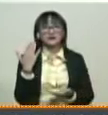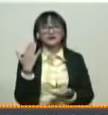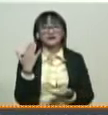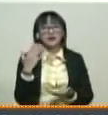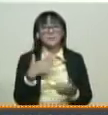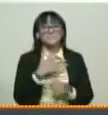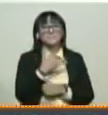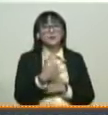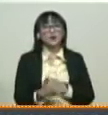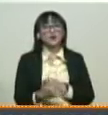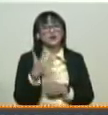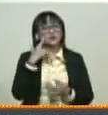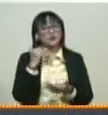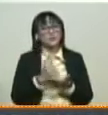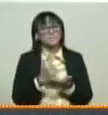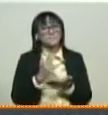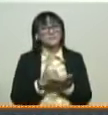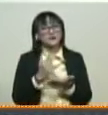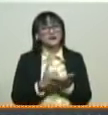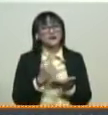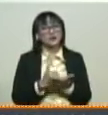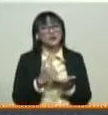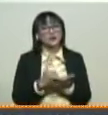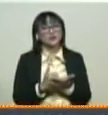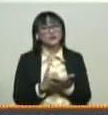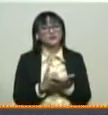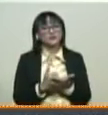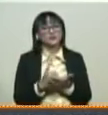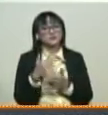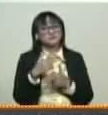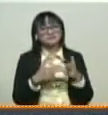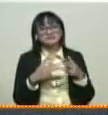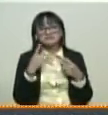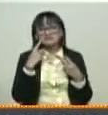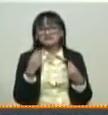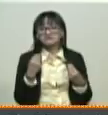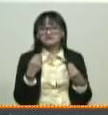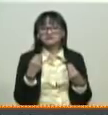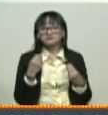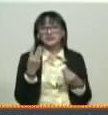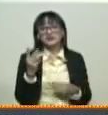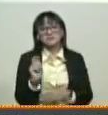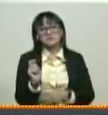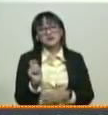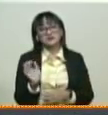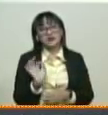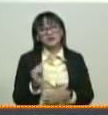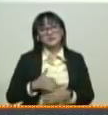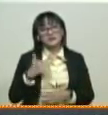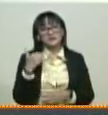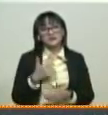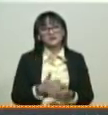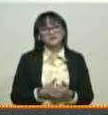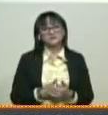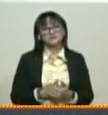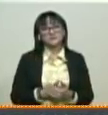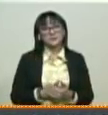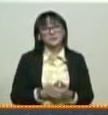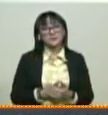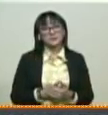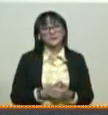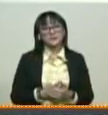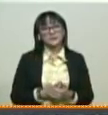proyecto piloto inicialmente estipulado, construido para que durara 3 meses, para la